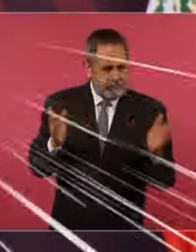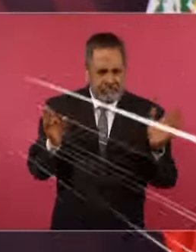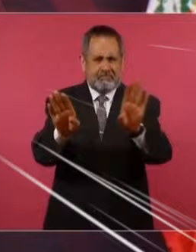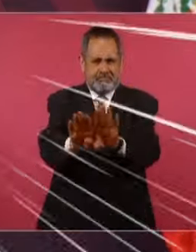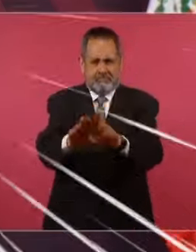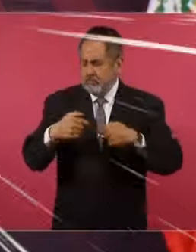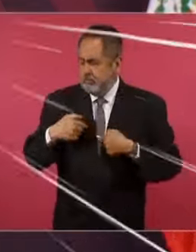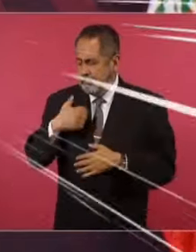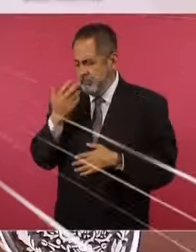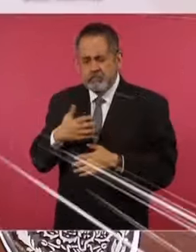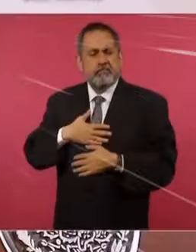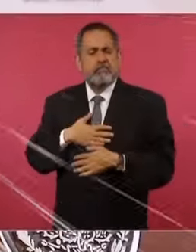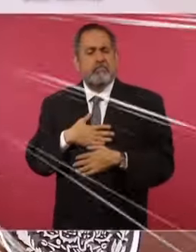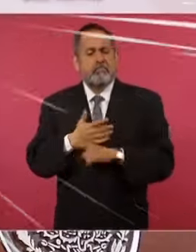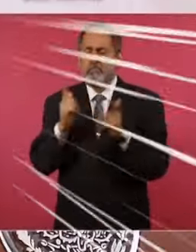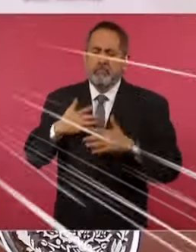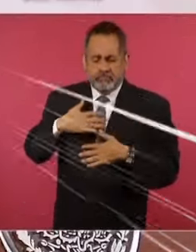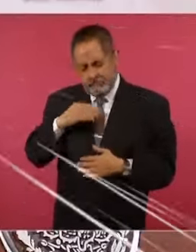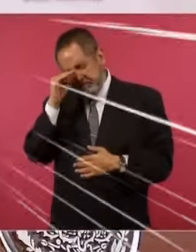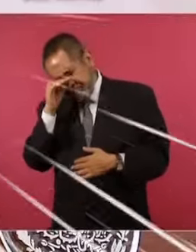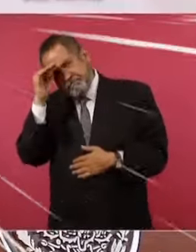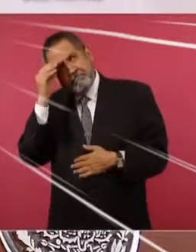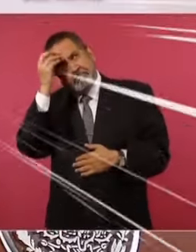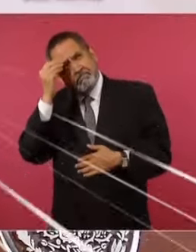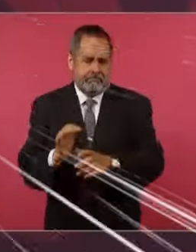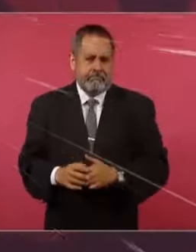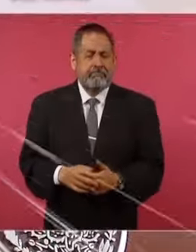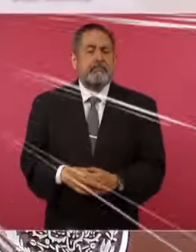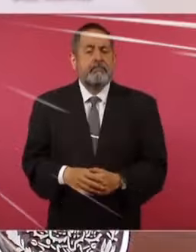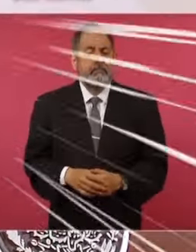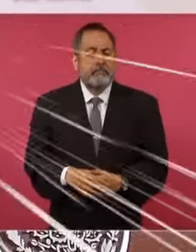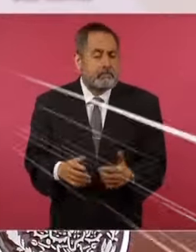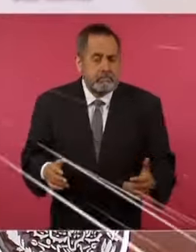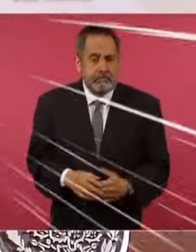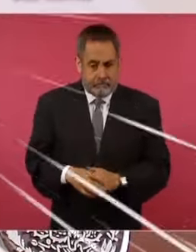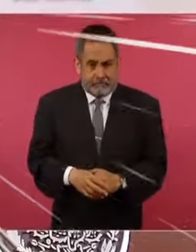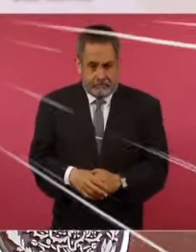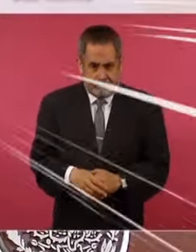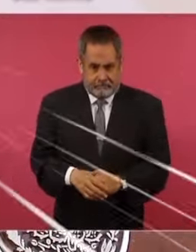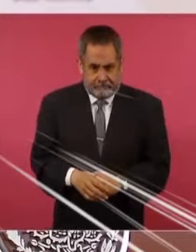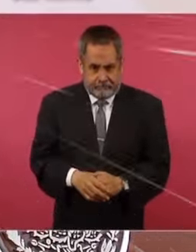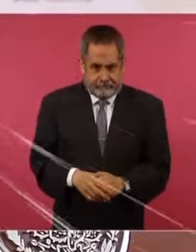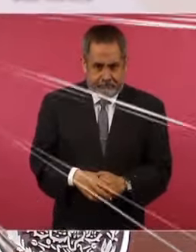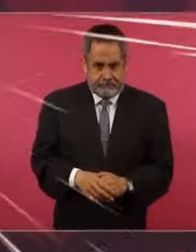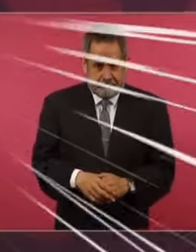teneres momentos libres para la reflexión porque voy a escribir y no